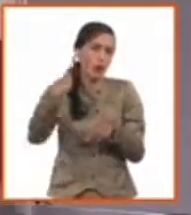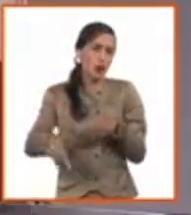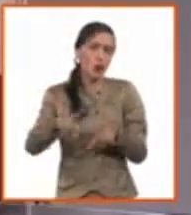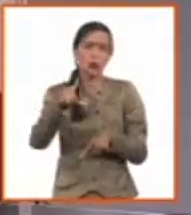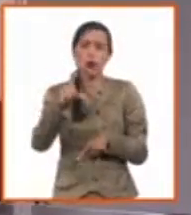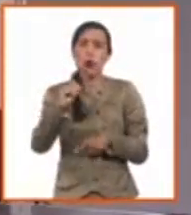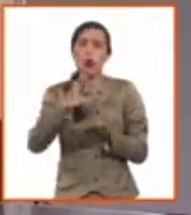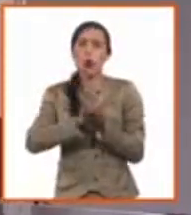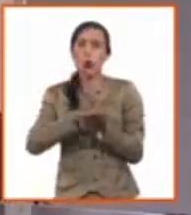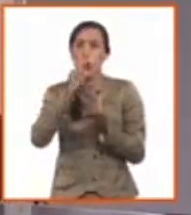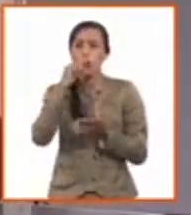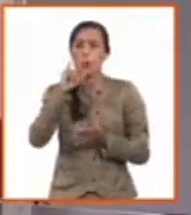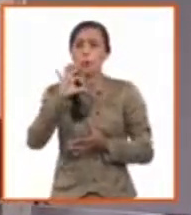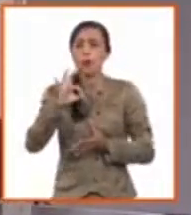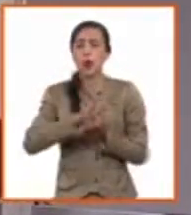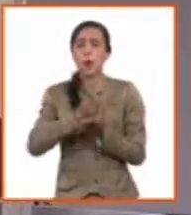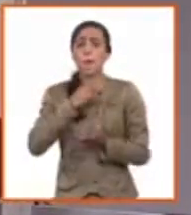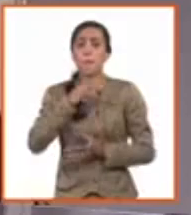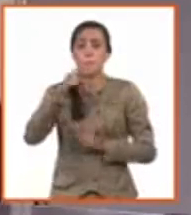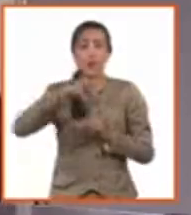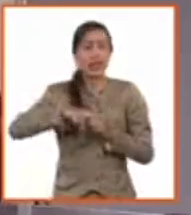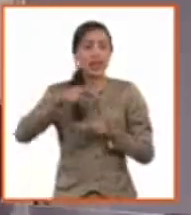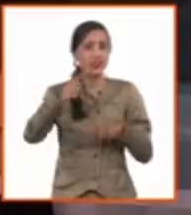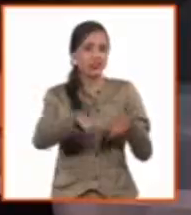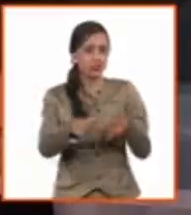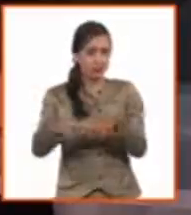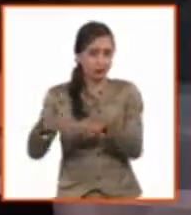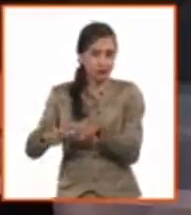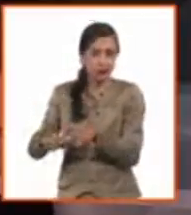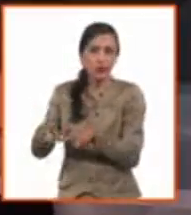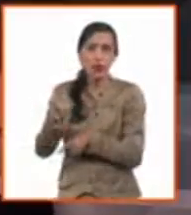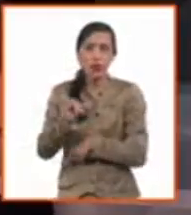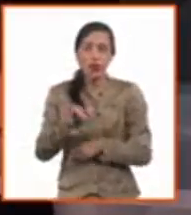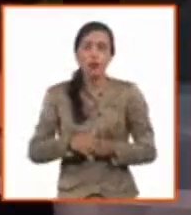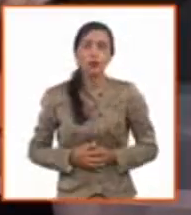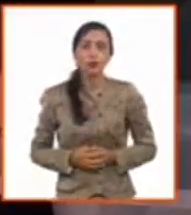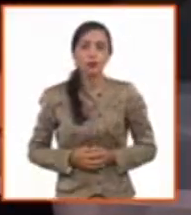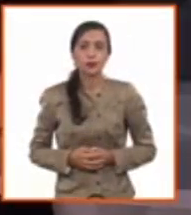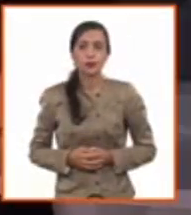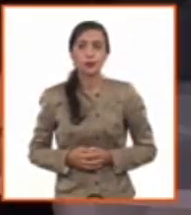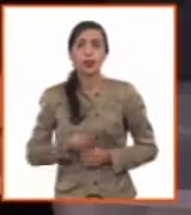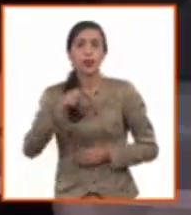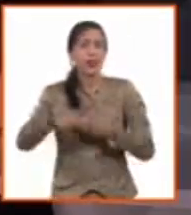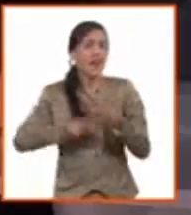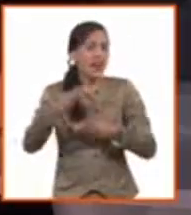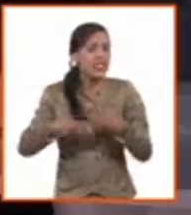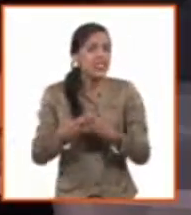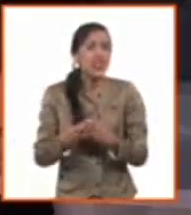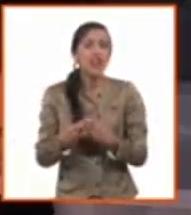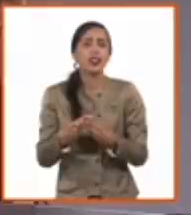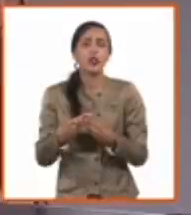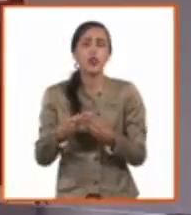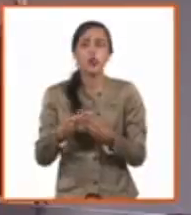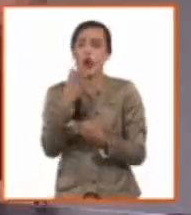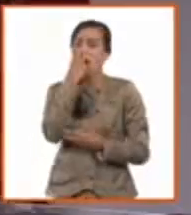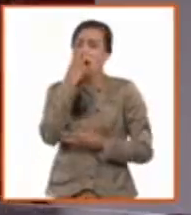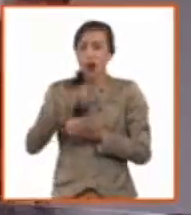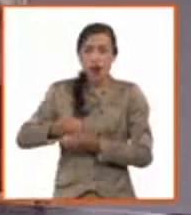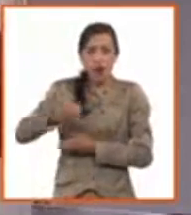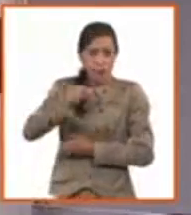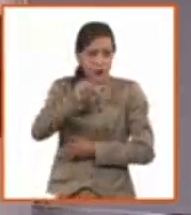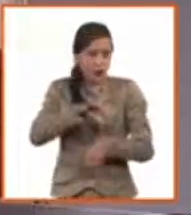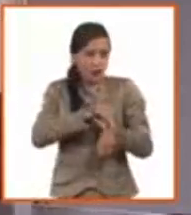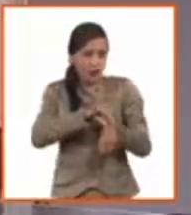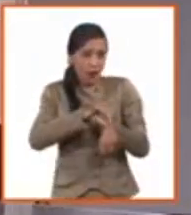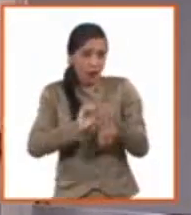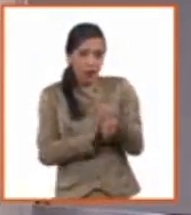que tenemos que formar parte de él y trabajando muchos otros desarrolló a